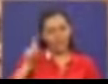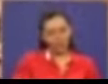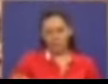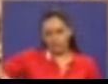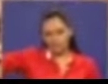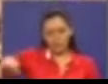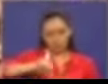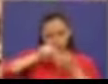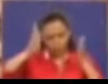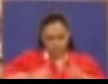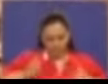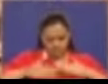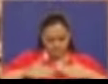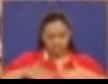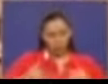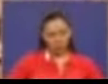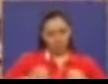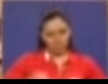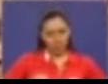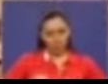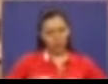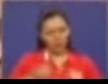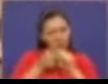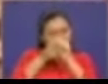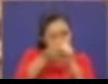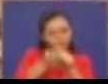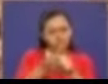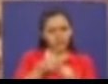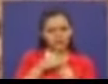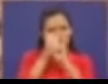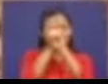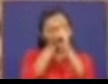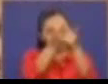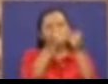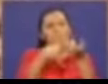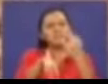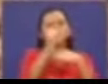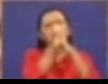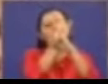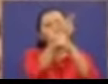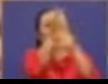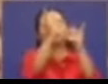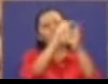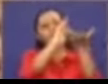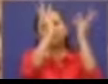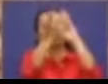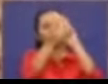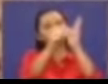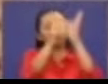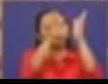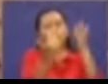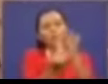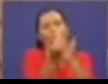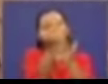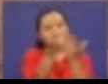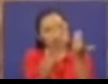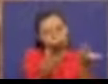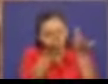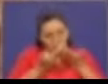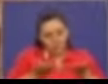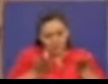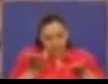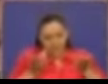de esta alerta y también se empodere de sus instituciones, porque las instituciones de la Revolución Ciudadana son sus